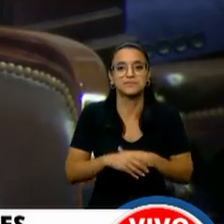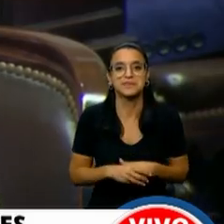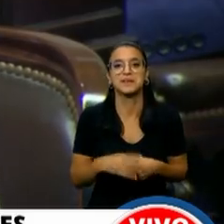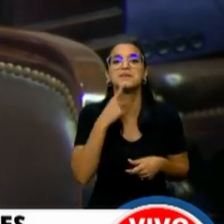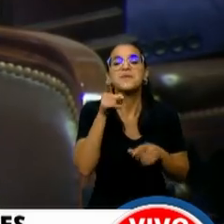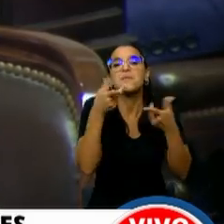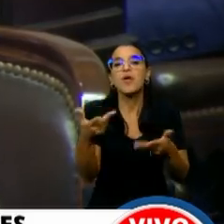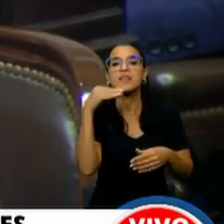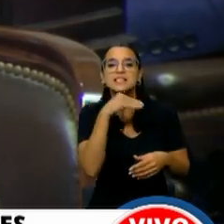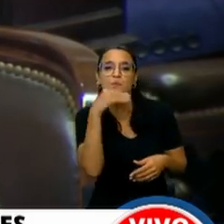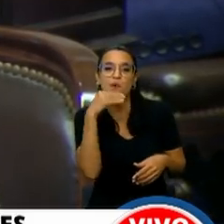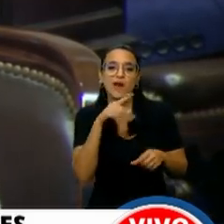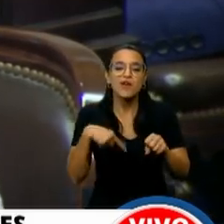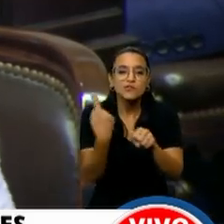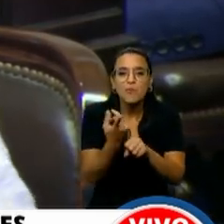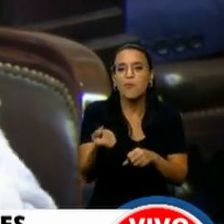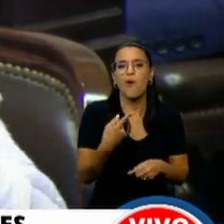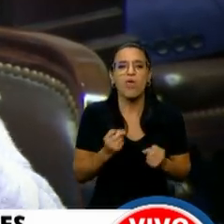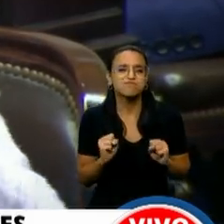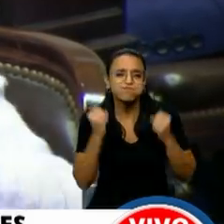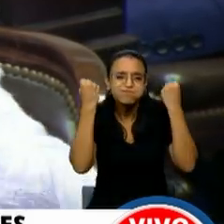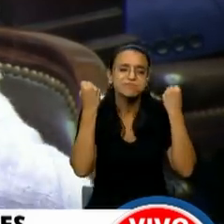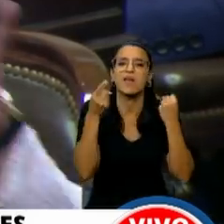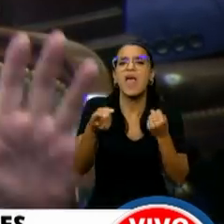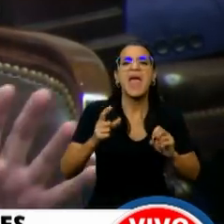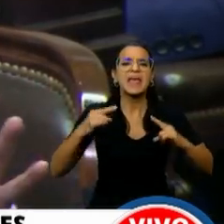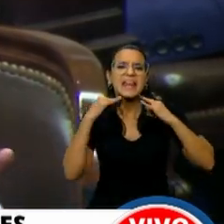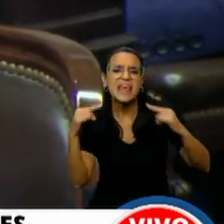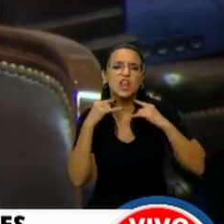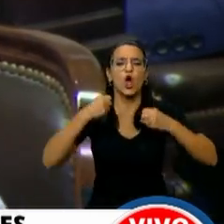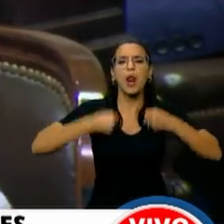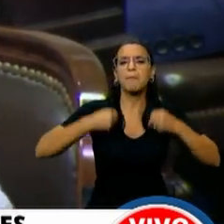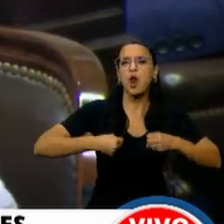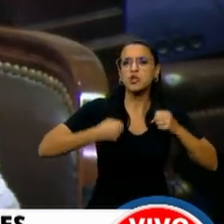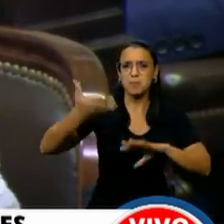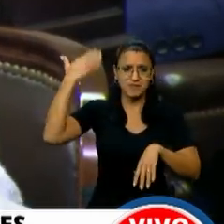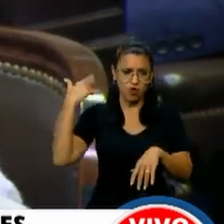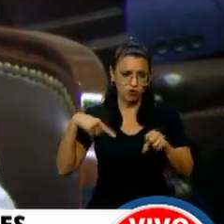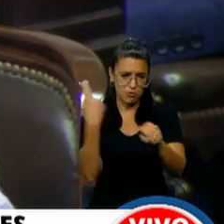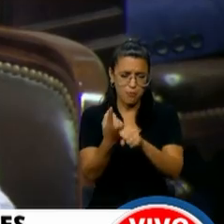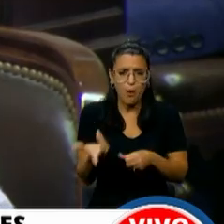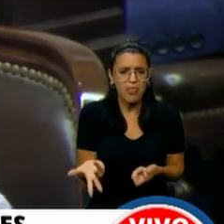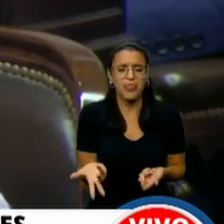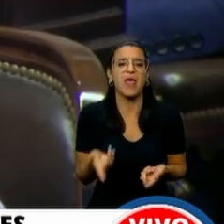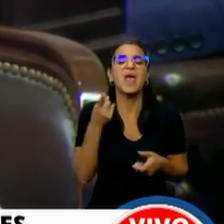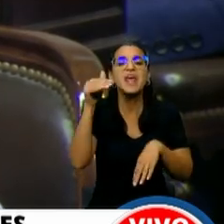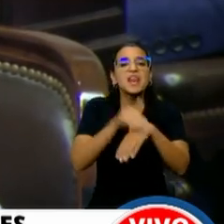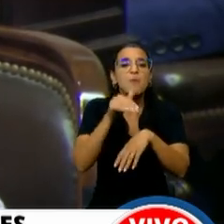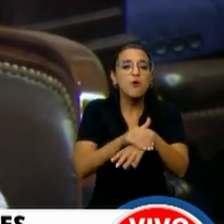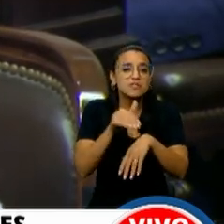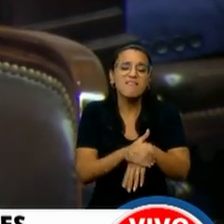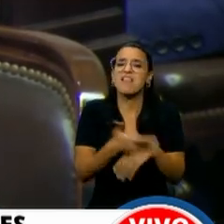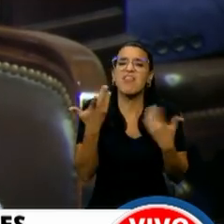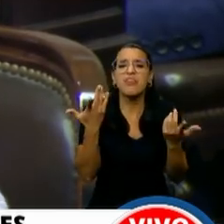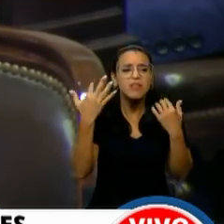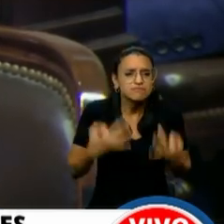ni disimular sus errores y su impotencia ni con gritos ni con reproches al pasado la responsabilidad de garantizar